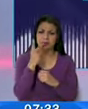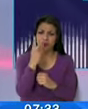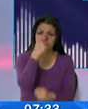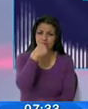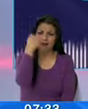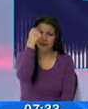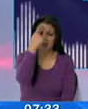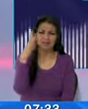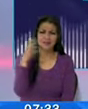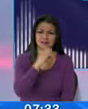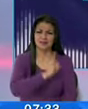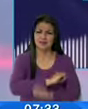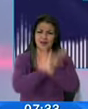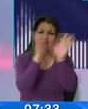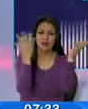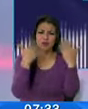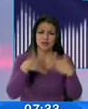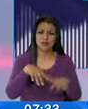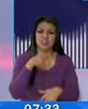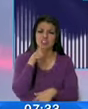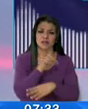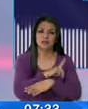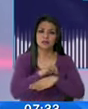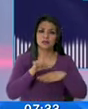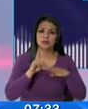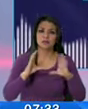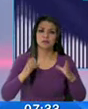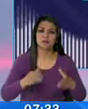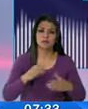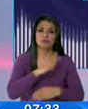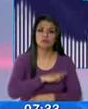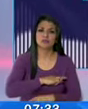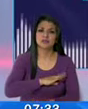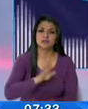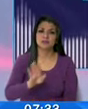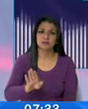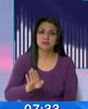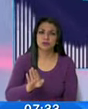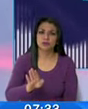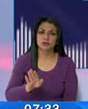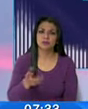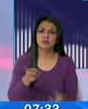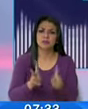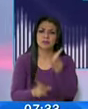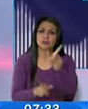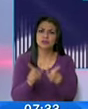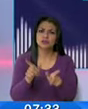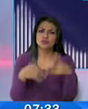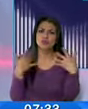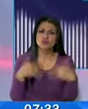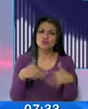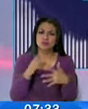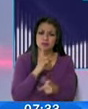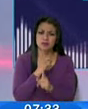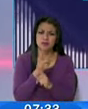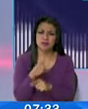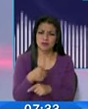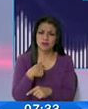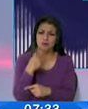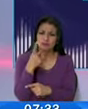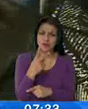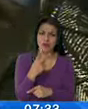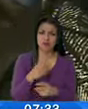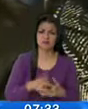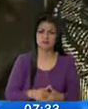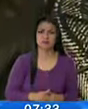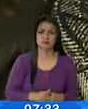los cabecillas. Directores departamentales del municipio de Quilindé. Había gente asalariada, gente que tiene antecedentes penales. Fue planificado el día